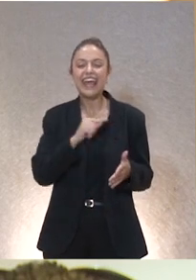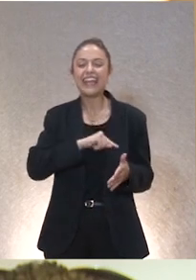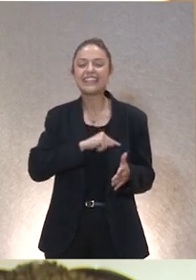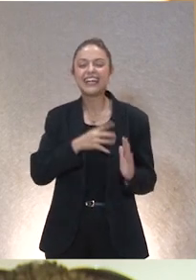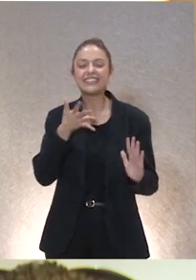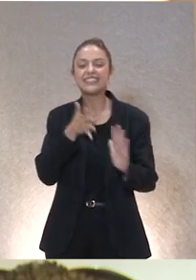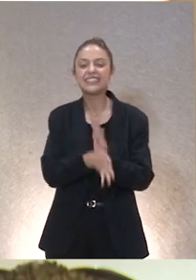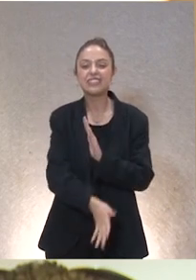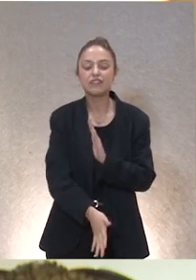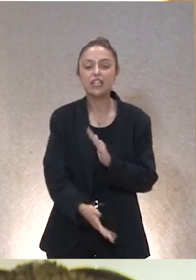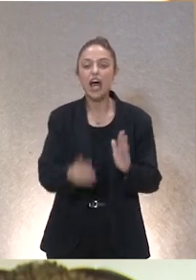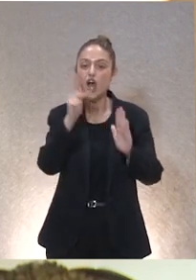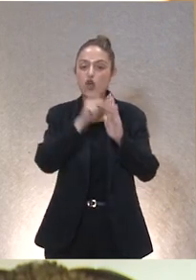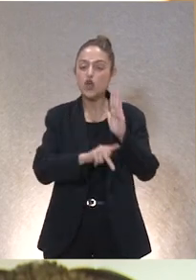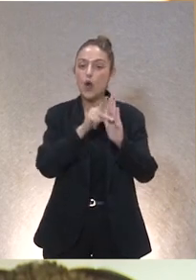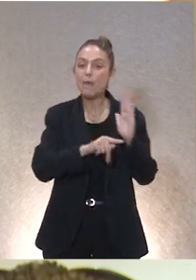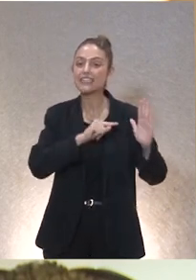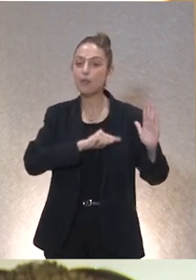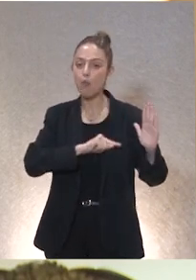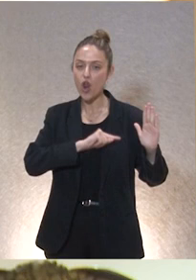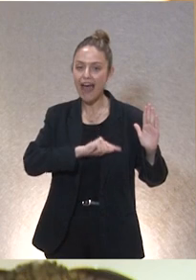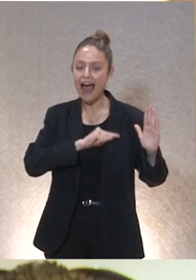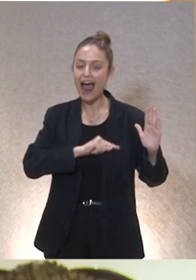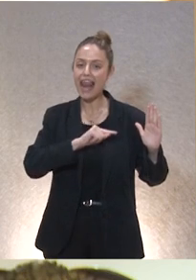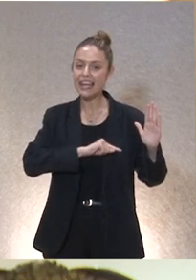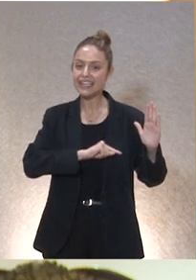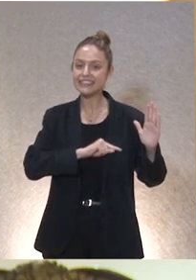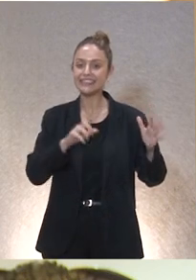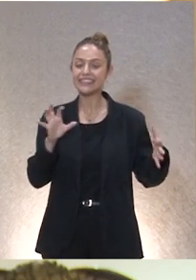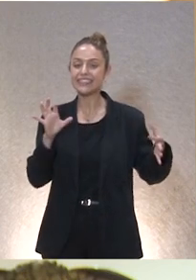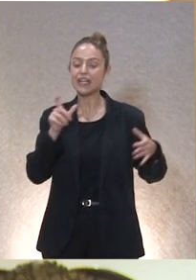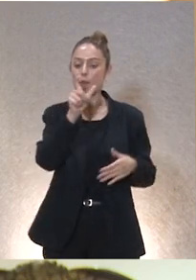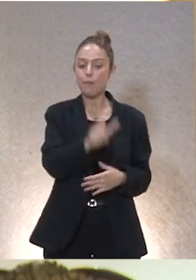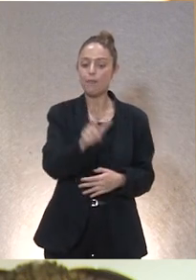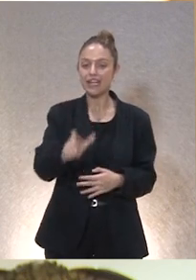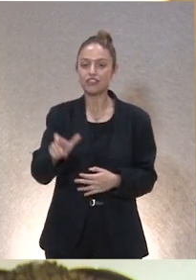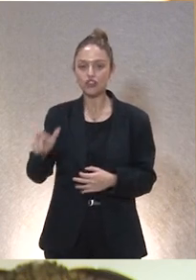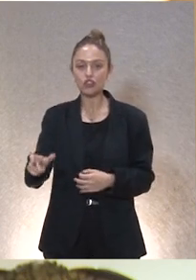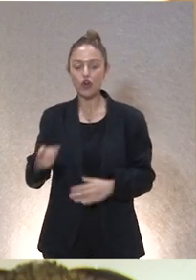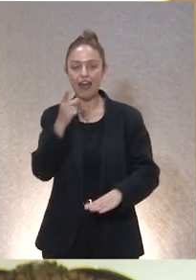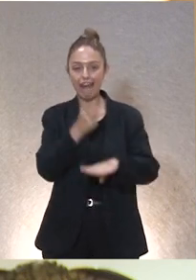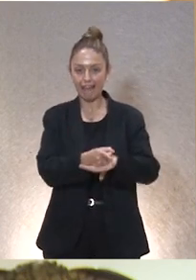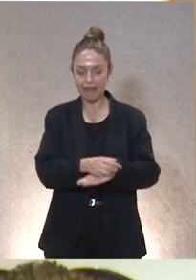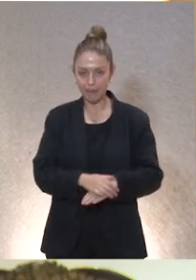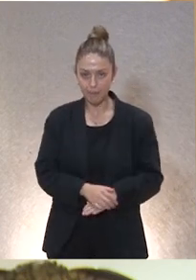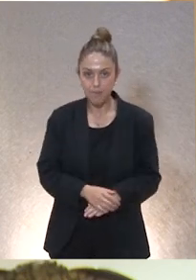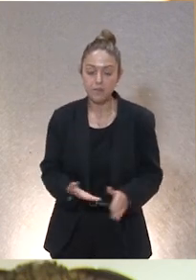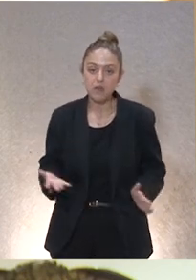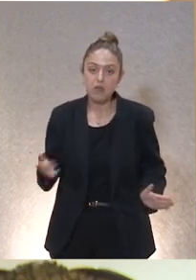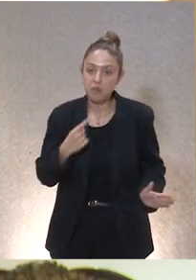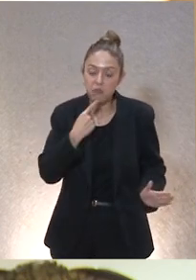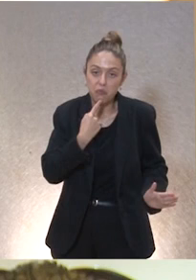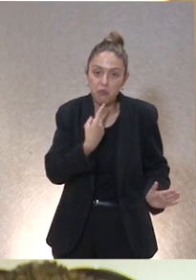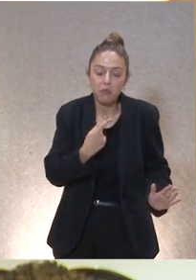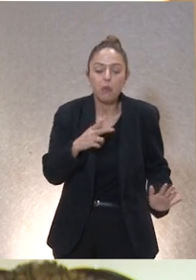es como un conjunto de normas morales que rigen la conducta humana no es mucho pero bueno